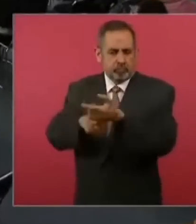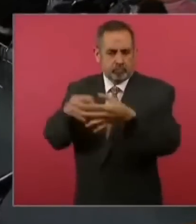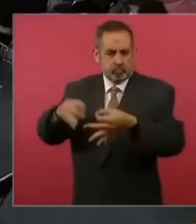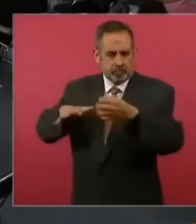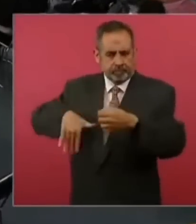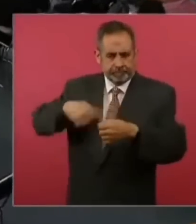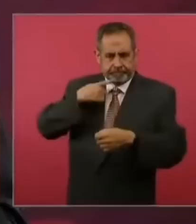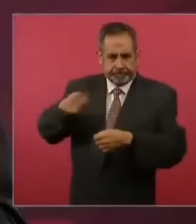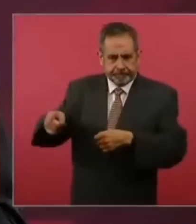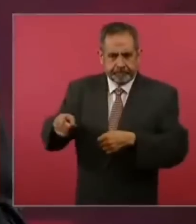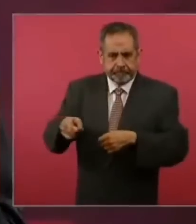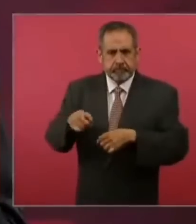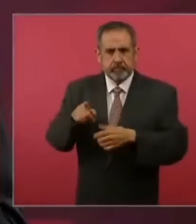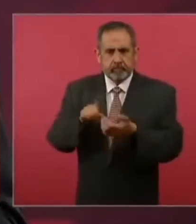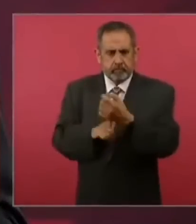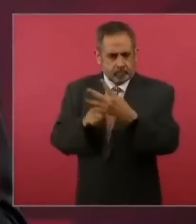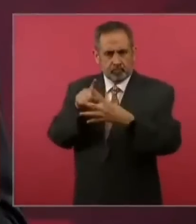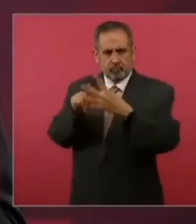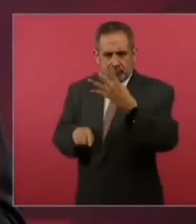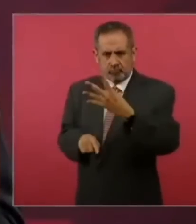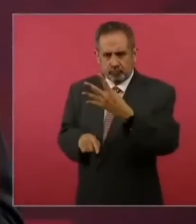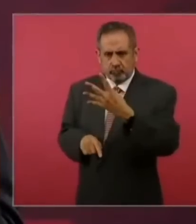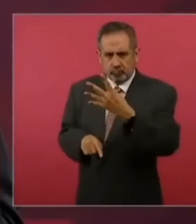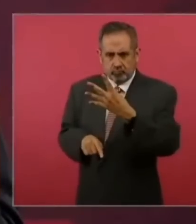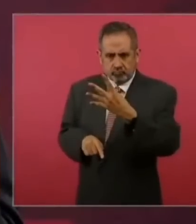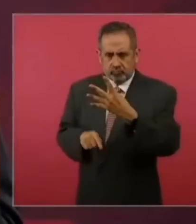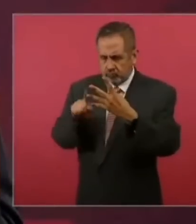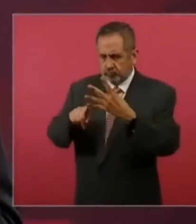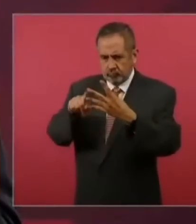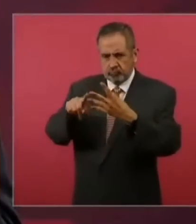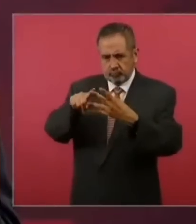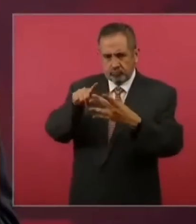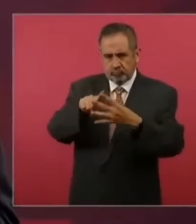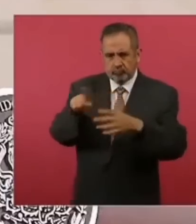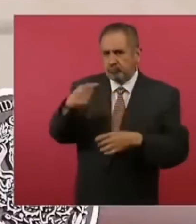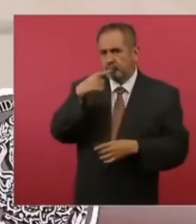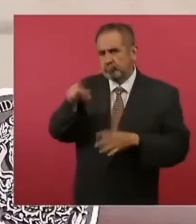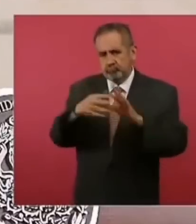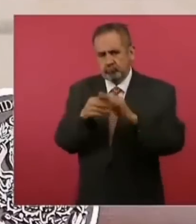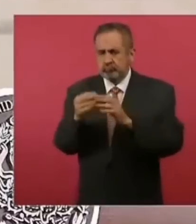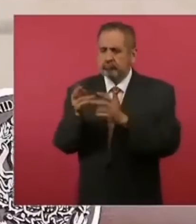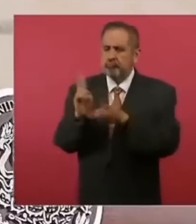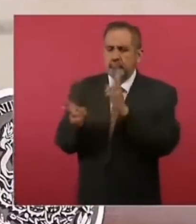que mencionaste, en los 4 casos que denunciaste.